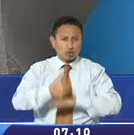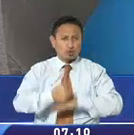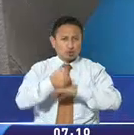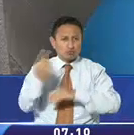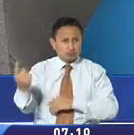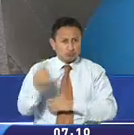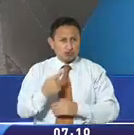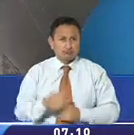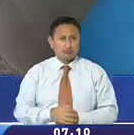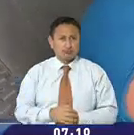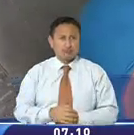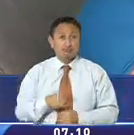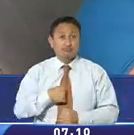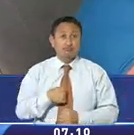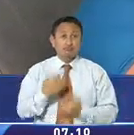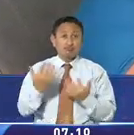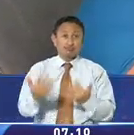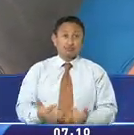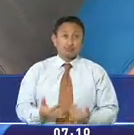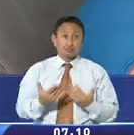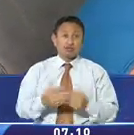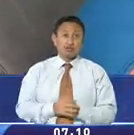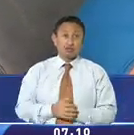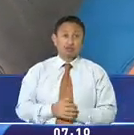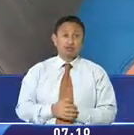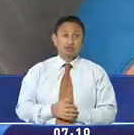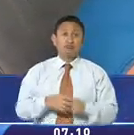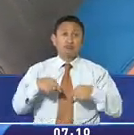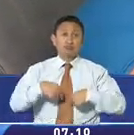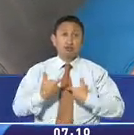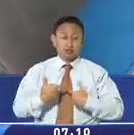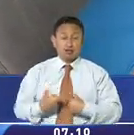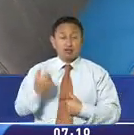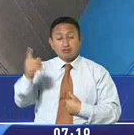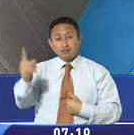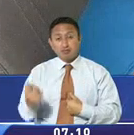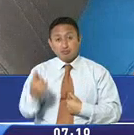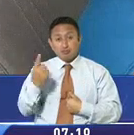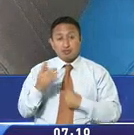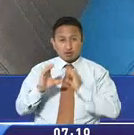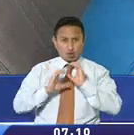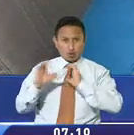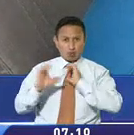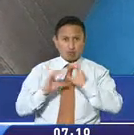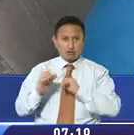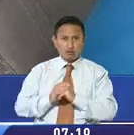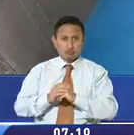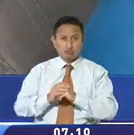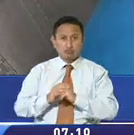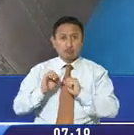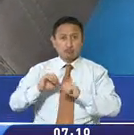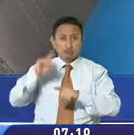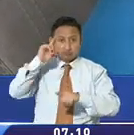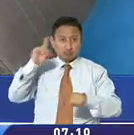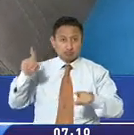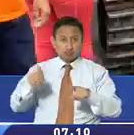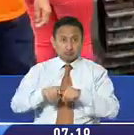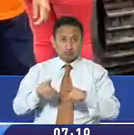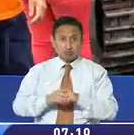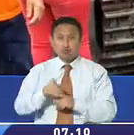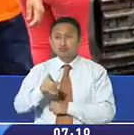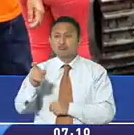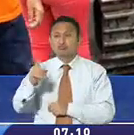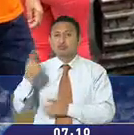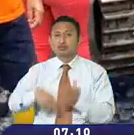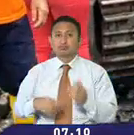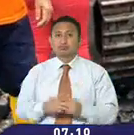Estamos esperando, como se dice, para poder conversar o llegar a un acuerdo de lo que ellos deseen. La retención